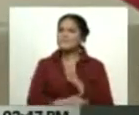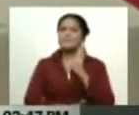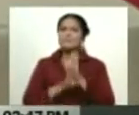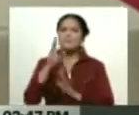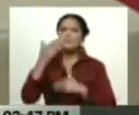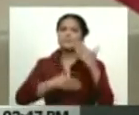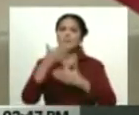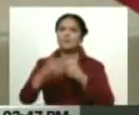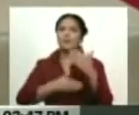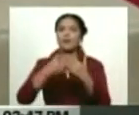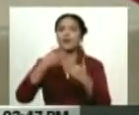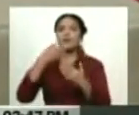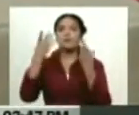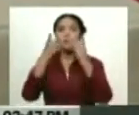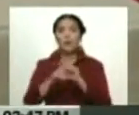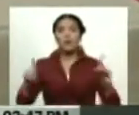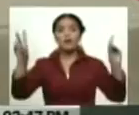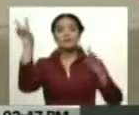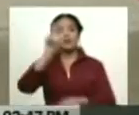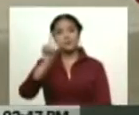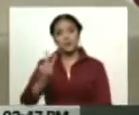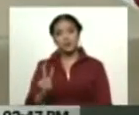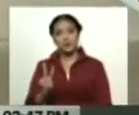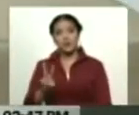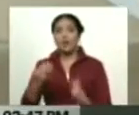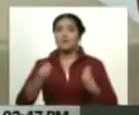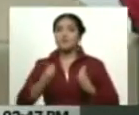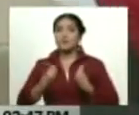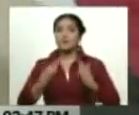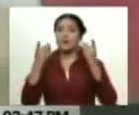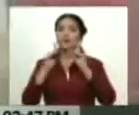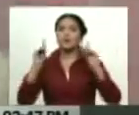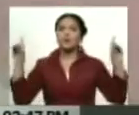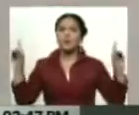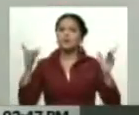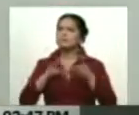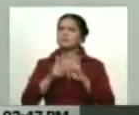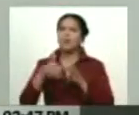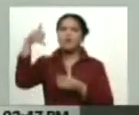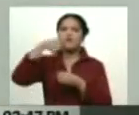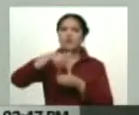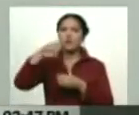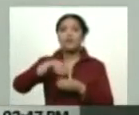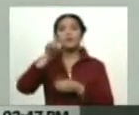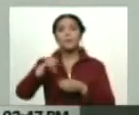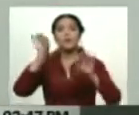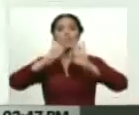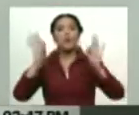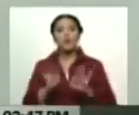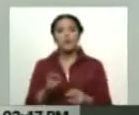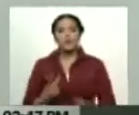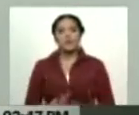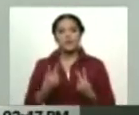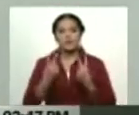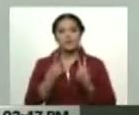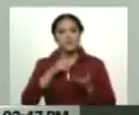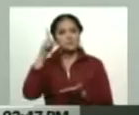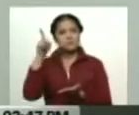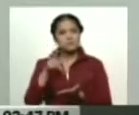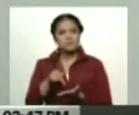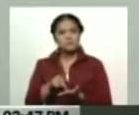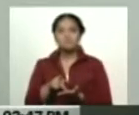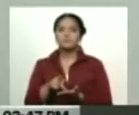de la democracia venezolana. Vivir en democracia no es solamente votar, sino es un modo de vida protagónico